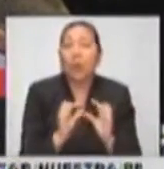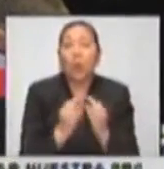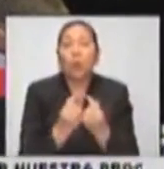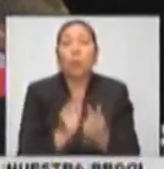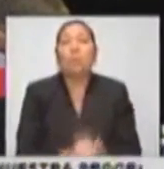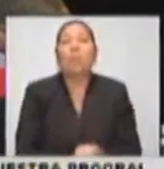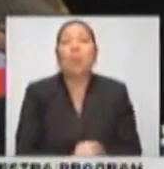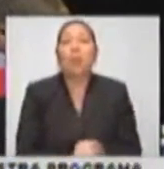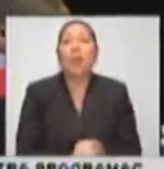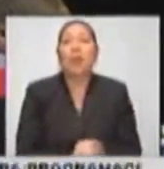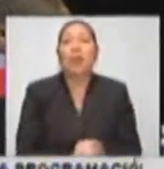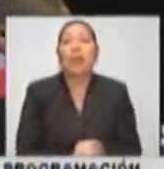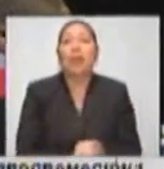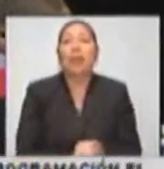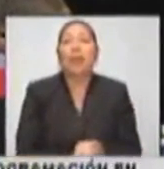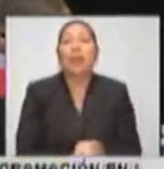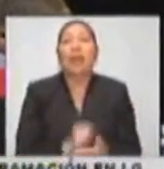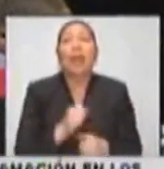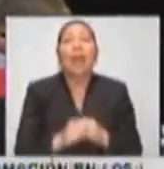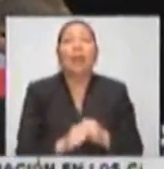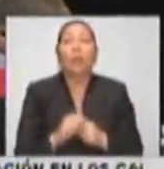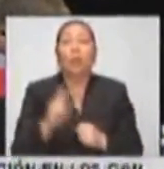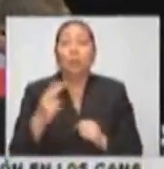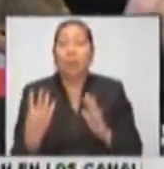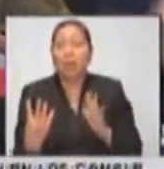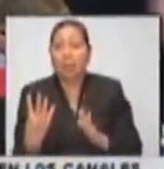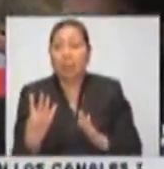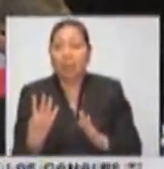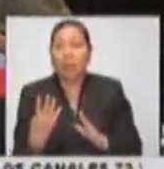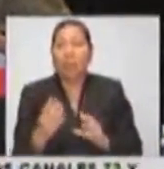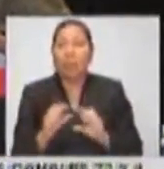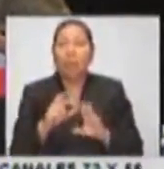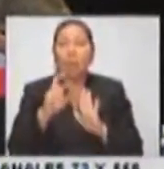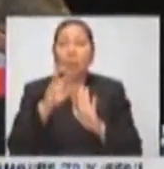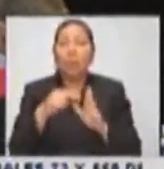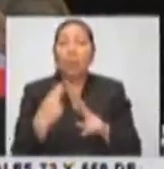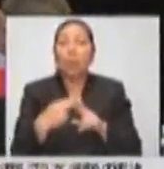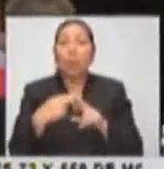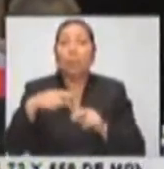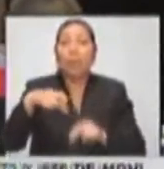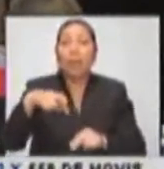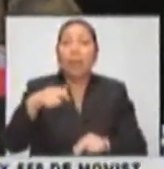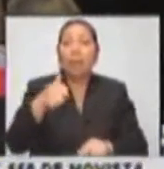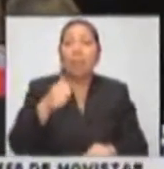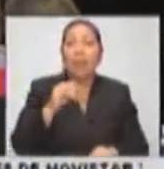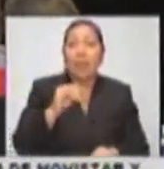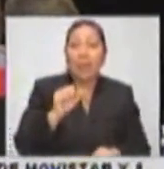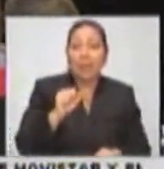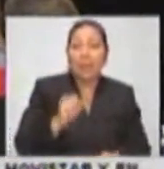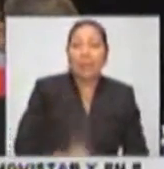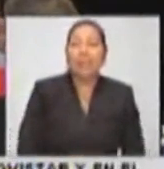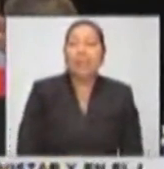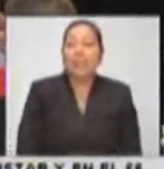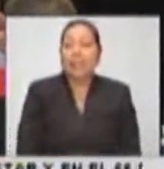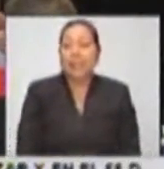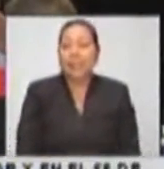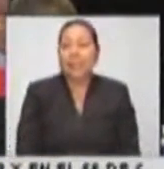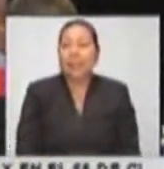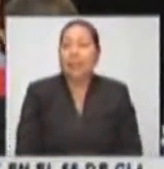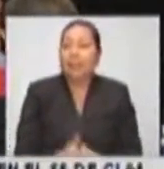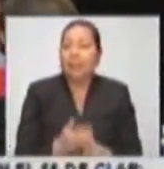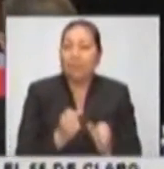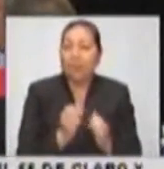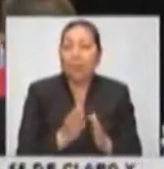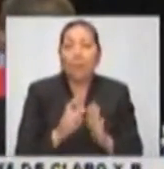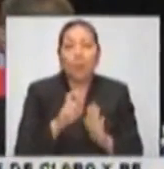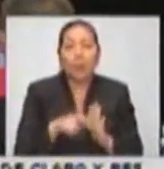sectores definió desde el año 2014 el programa País y se fue construyendo, que fue formalizando